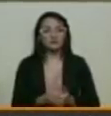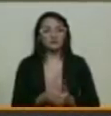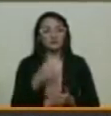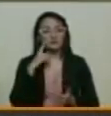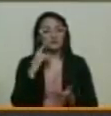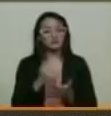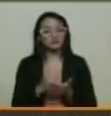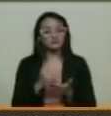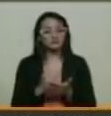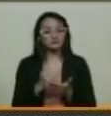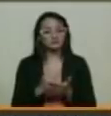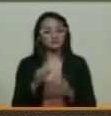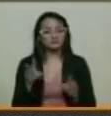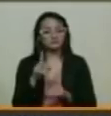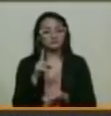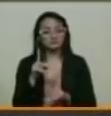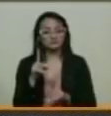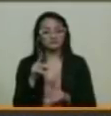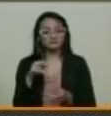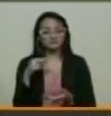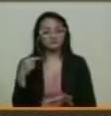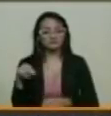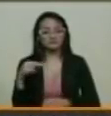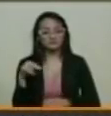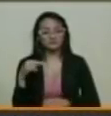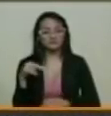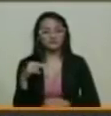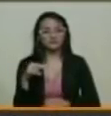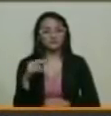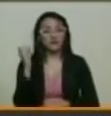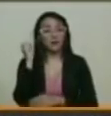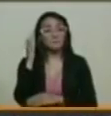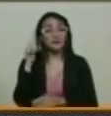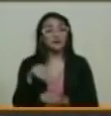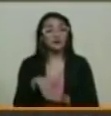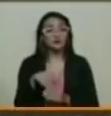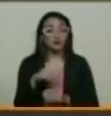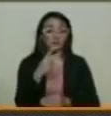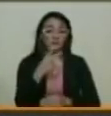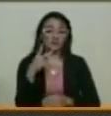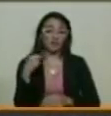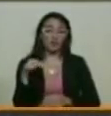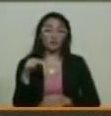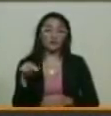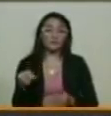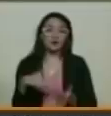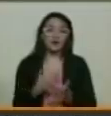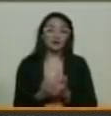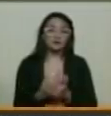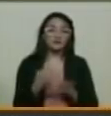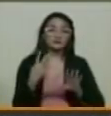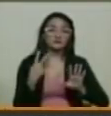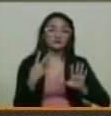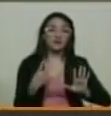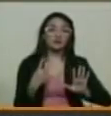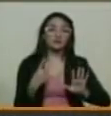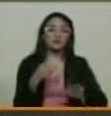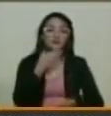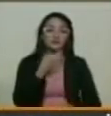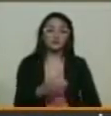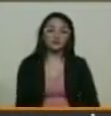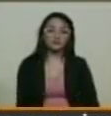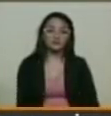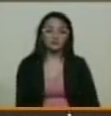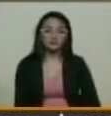simulacro el 11 de noviembre y la campaña electoral será del 22 de noviembre al 7 de